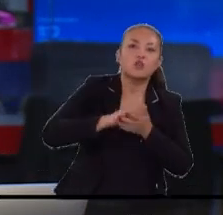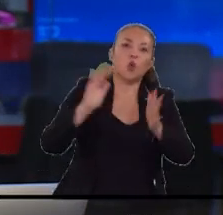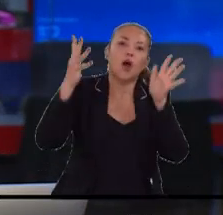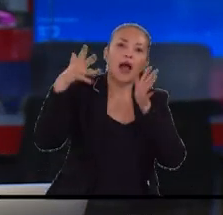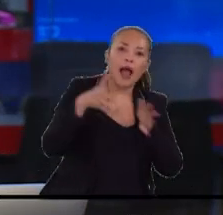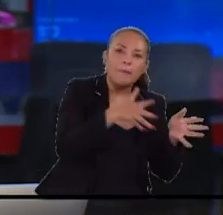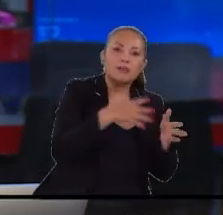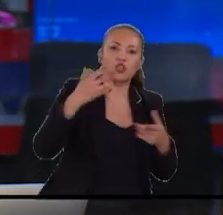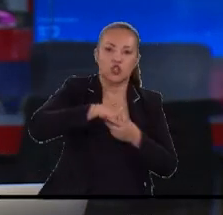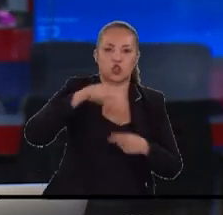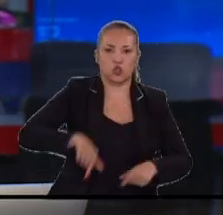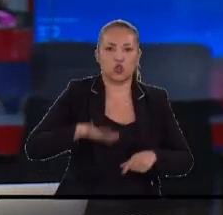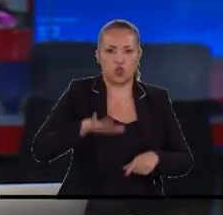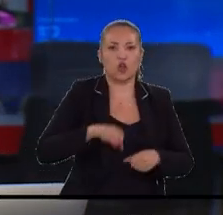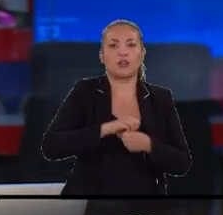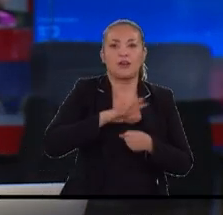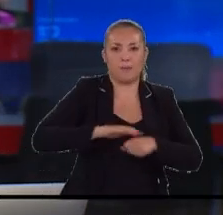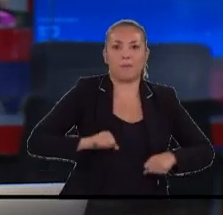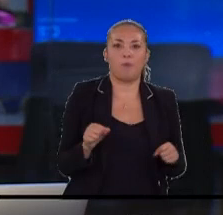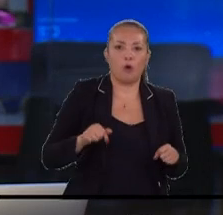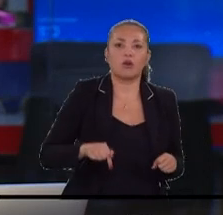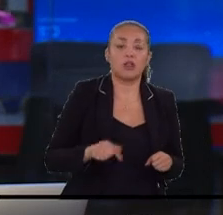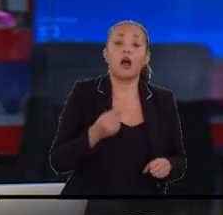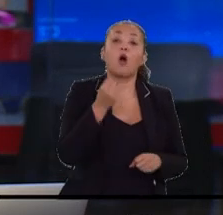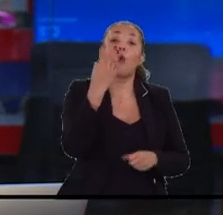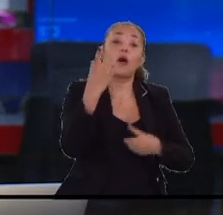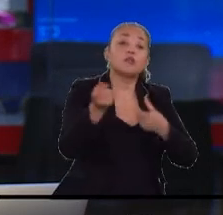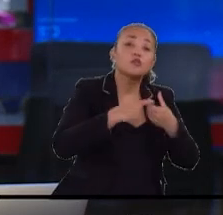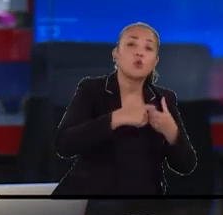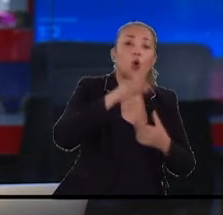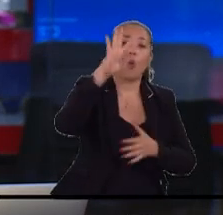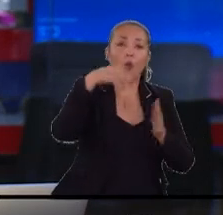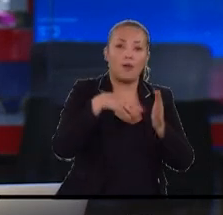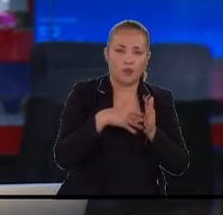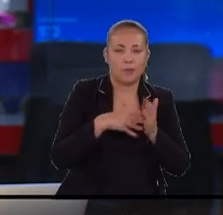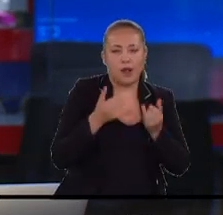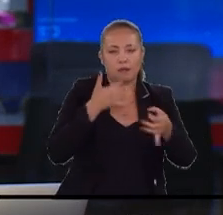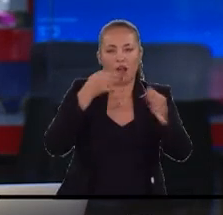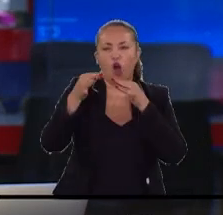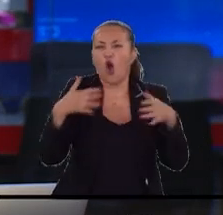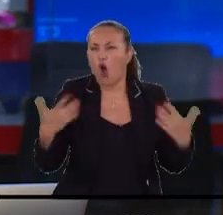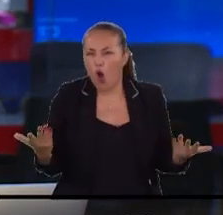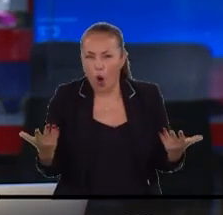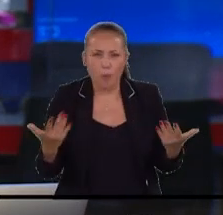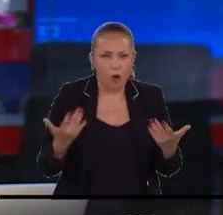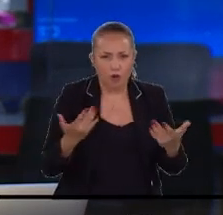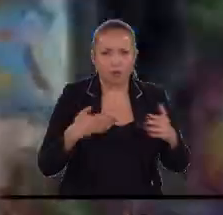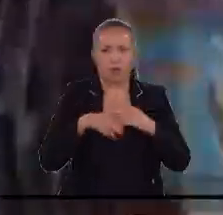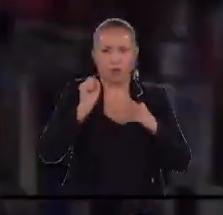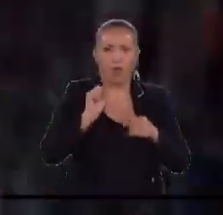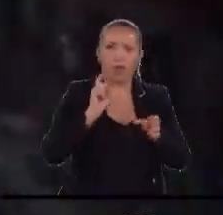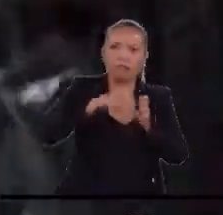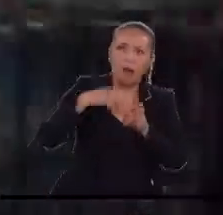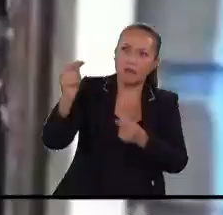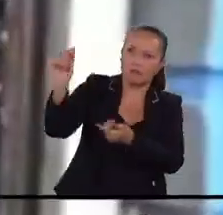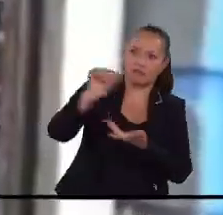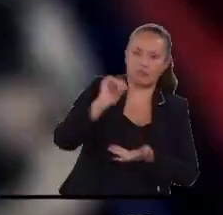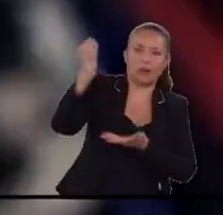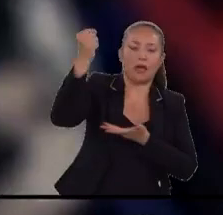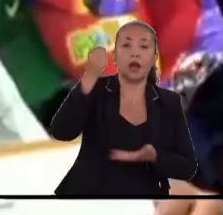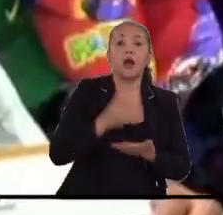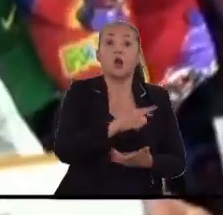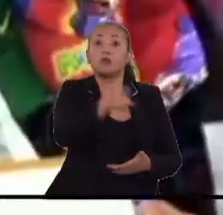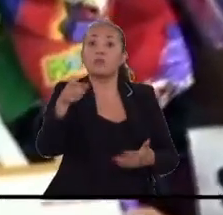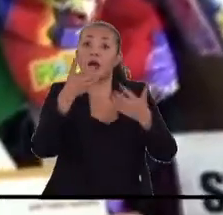el distrito. Más de 4.000 cupos están disponibles. Aquí les explicamos cómo acceder a ellos. Si usted es un